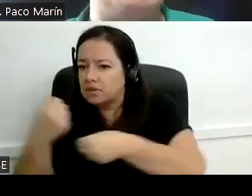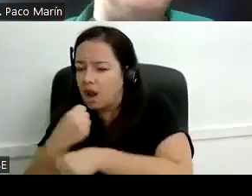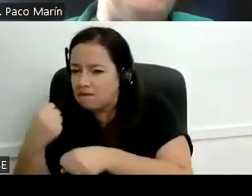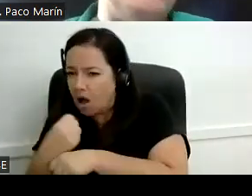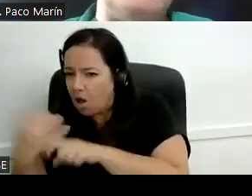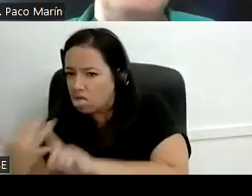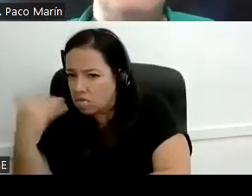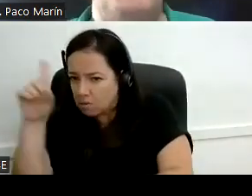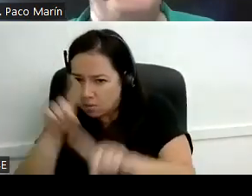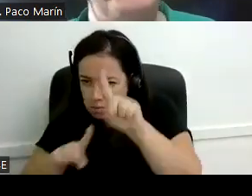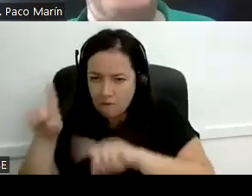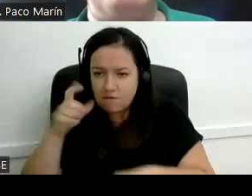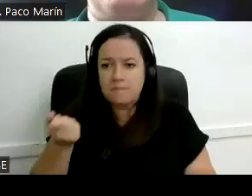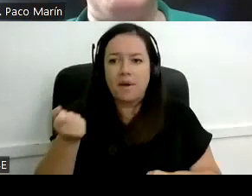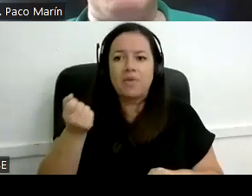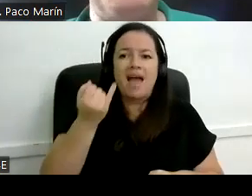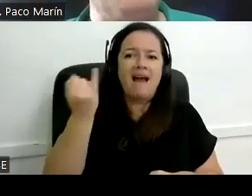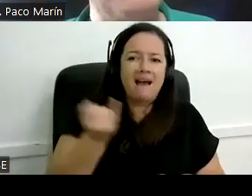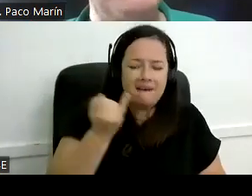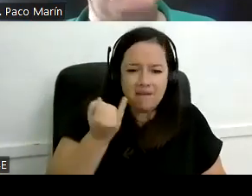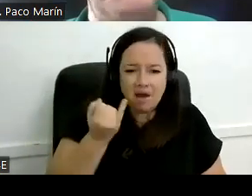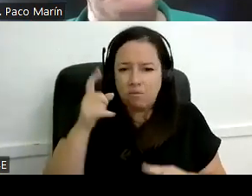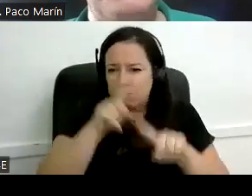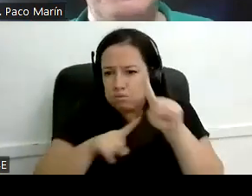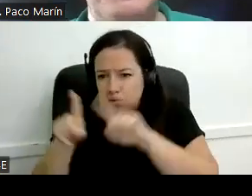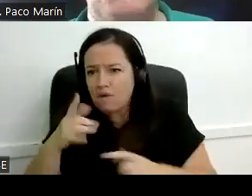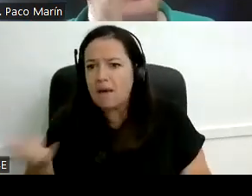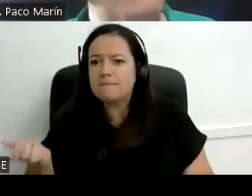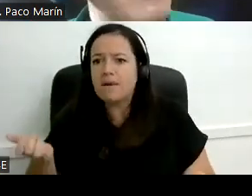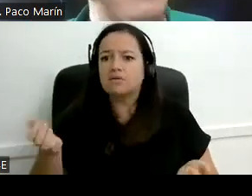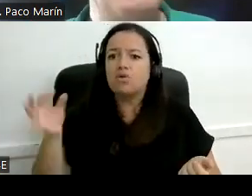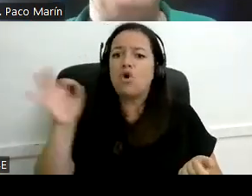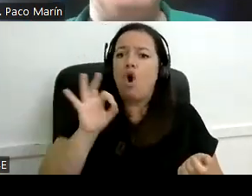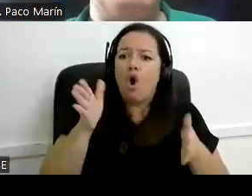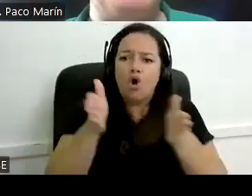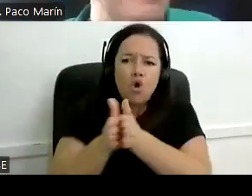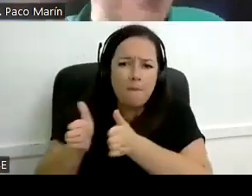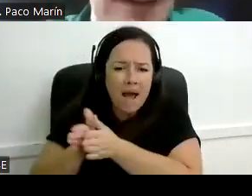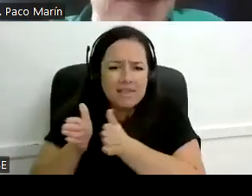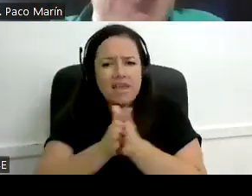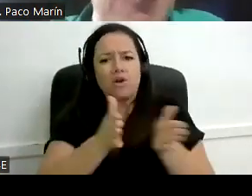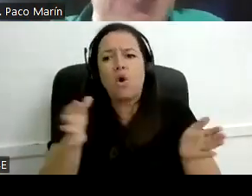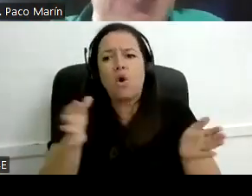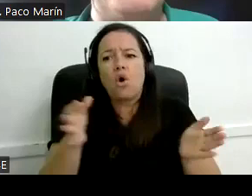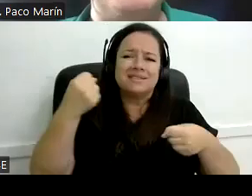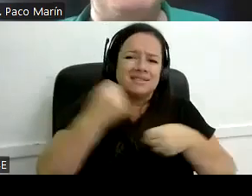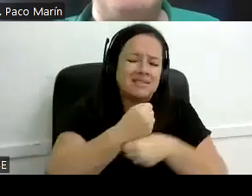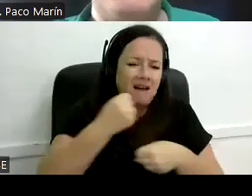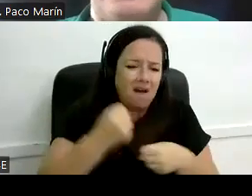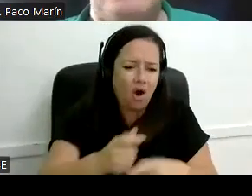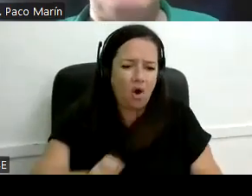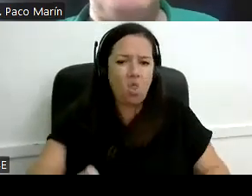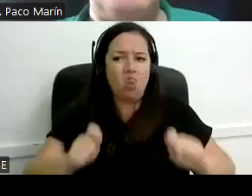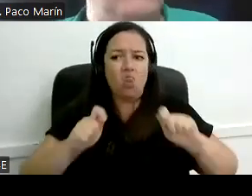bien relación con nuestros jefes, bien relación con compañeros, bien porque el trabajo nos haya